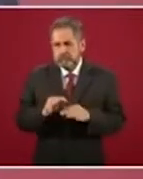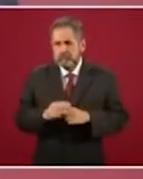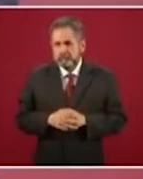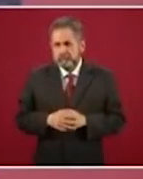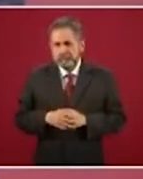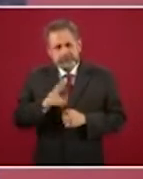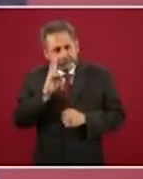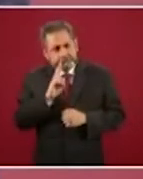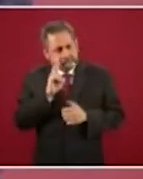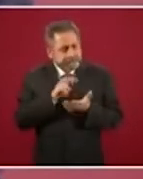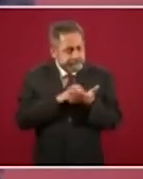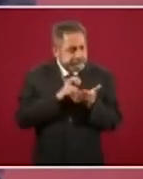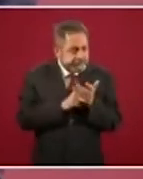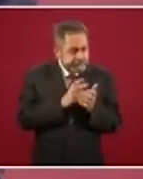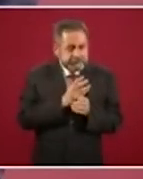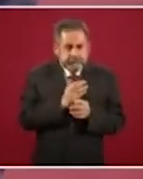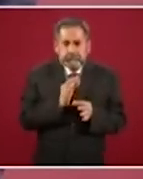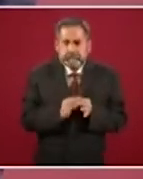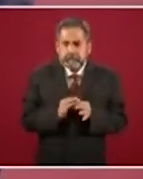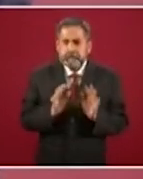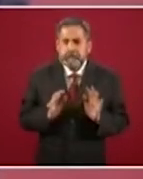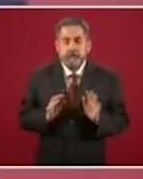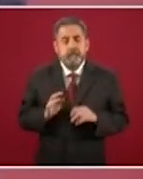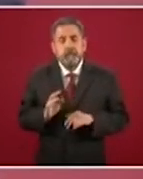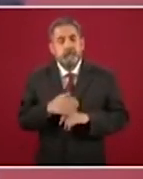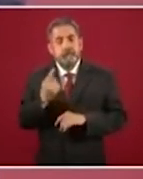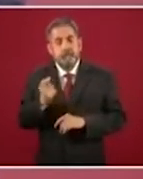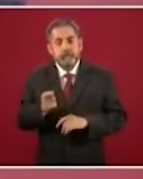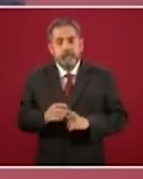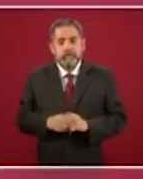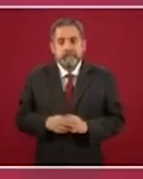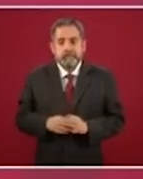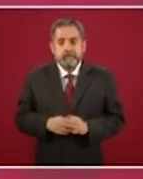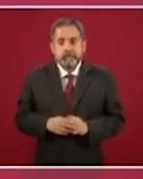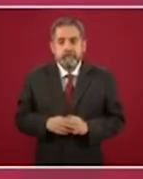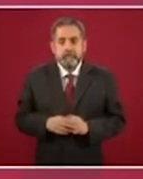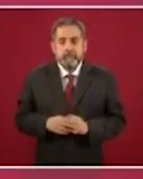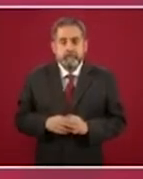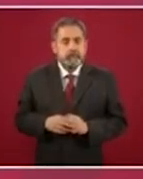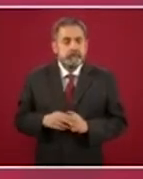que se va a afinar porque no sería